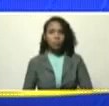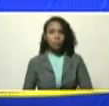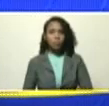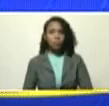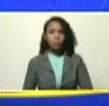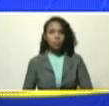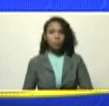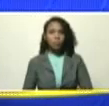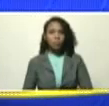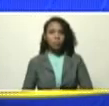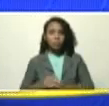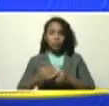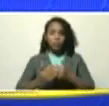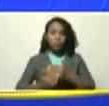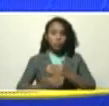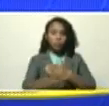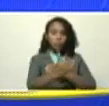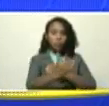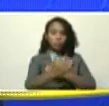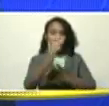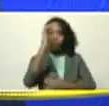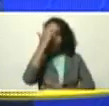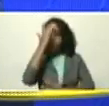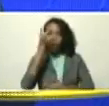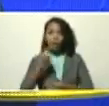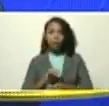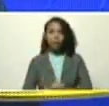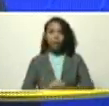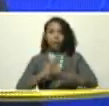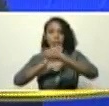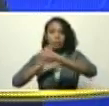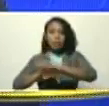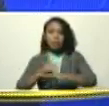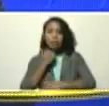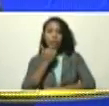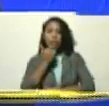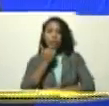Ya avanzando febrero, ya se anuncia marzo